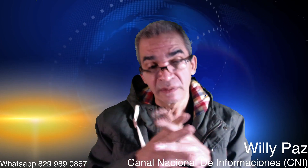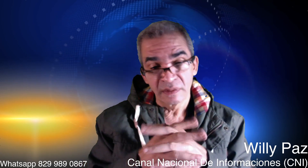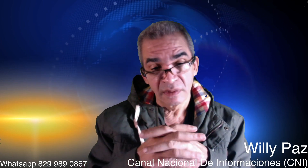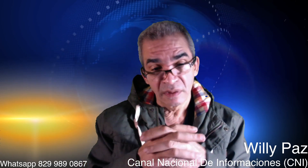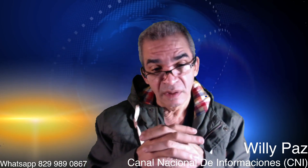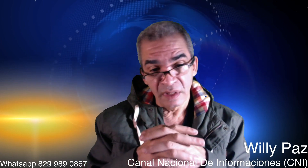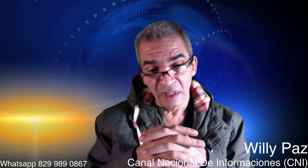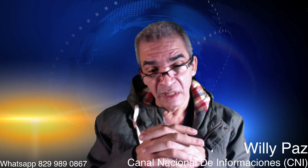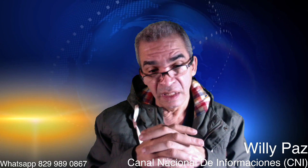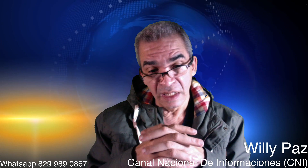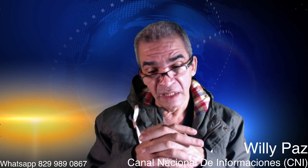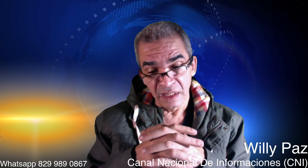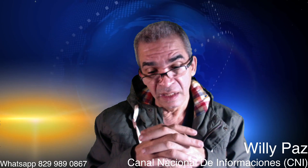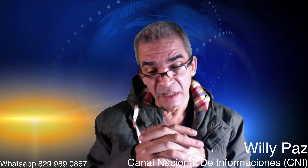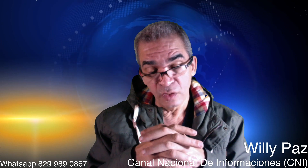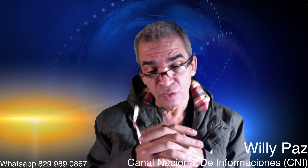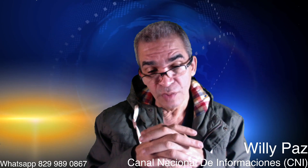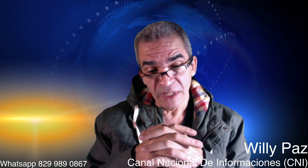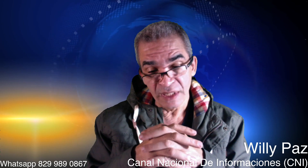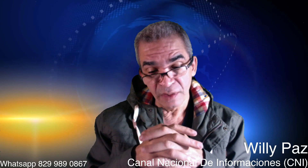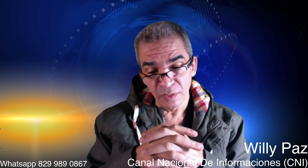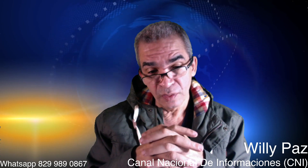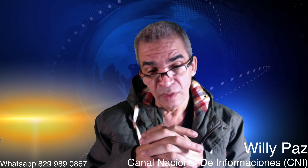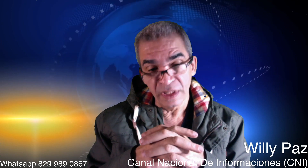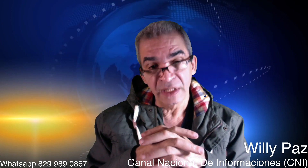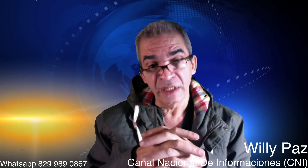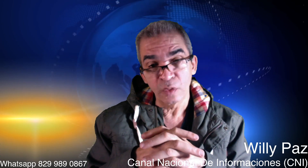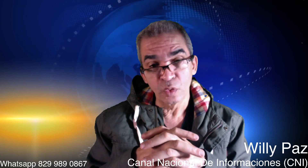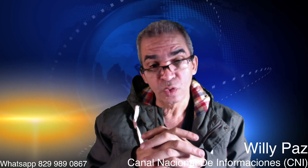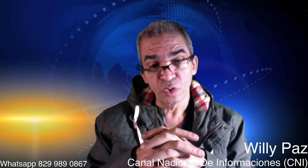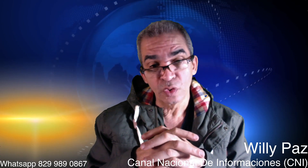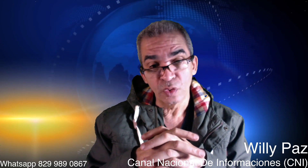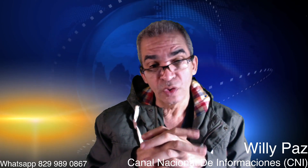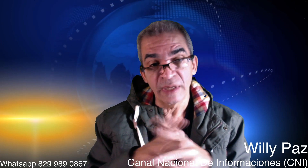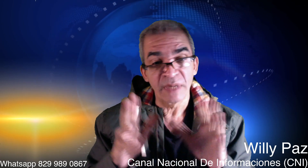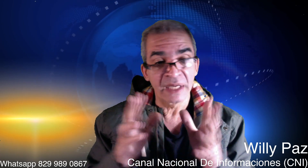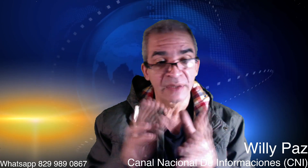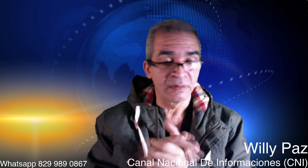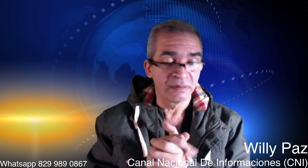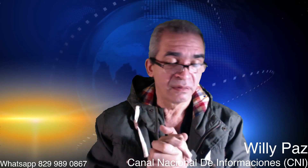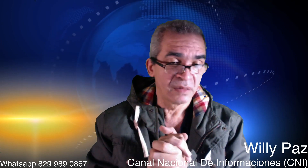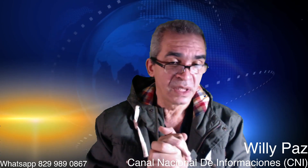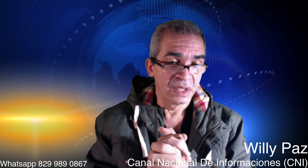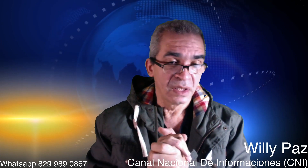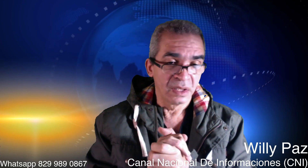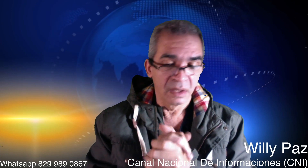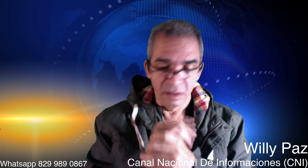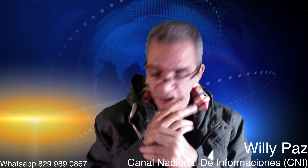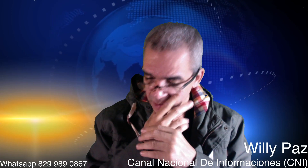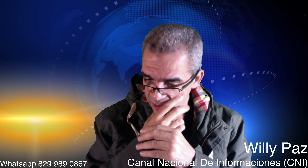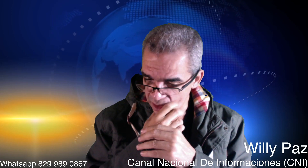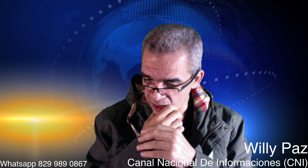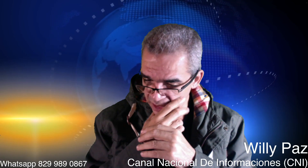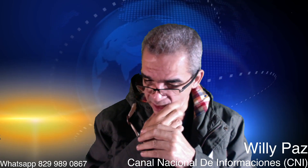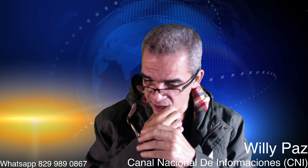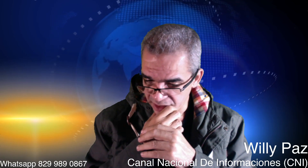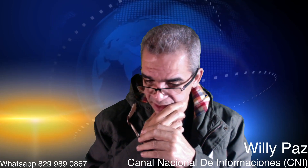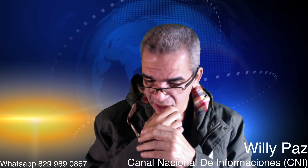pospusieron el conocimiento de recurso de amparo